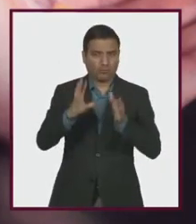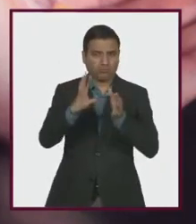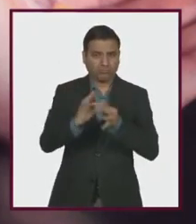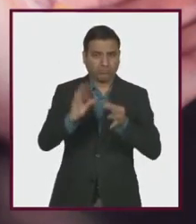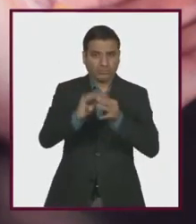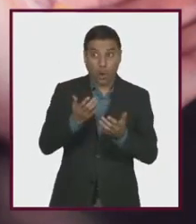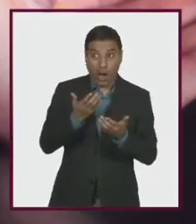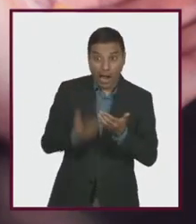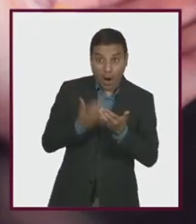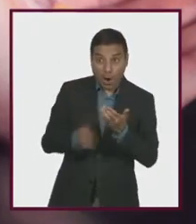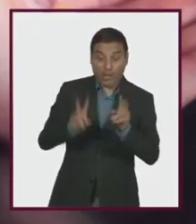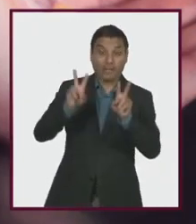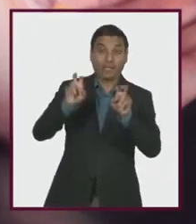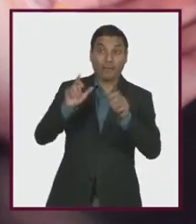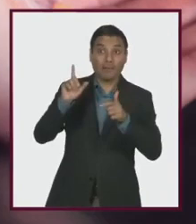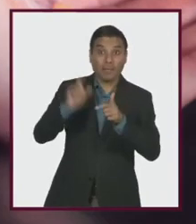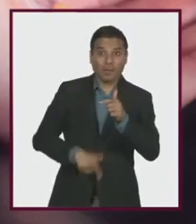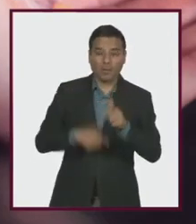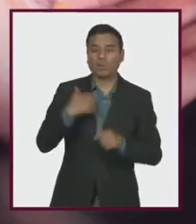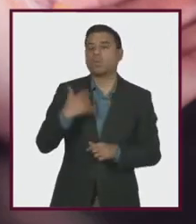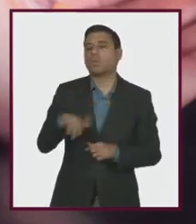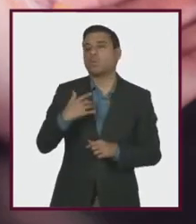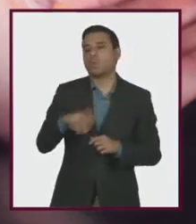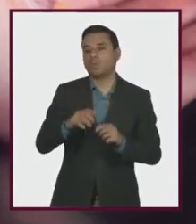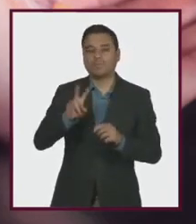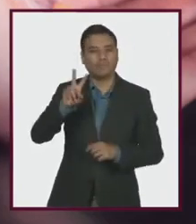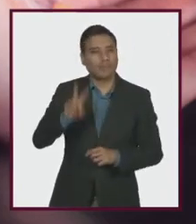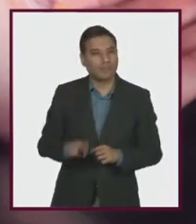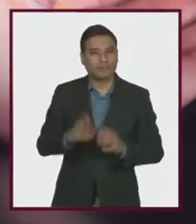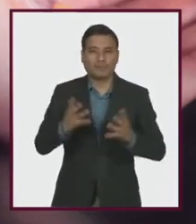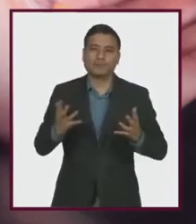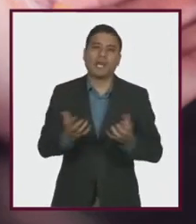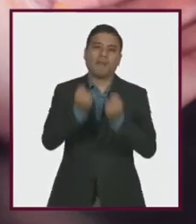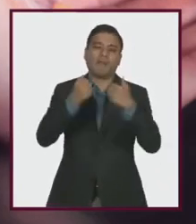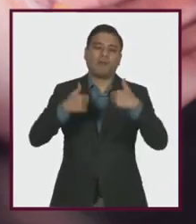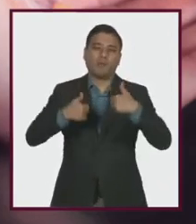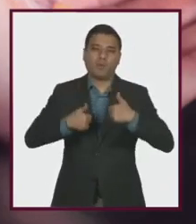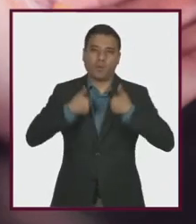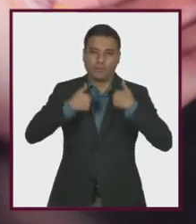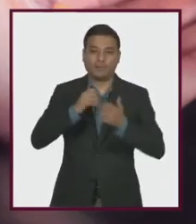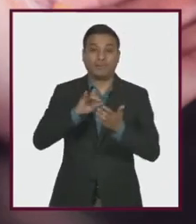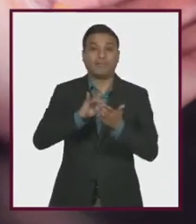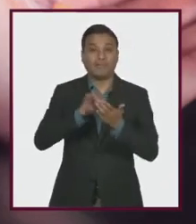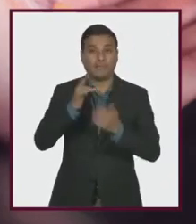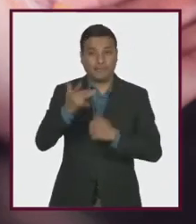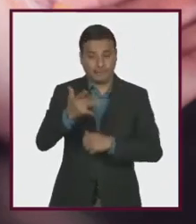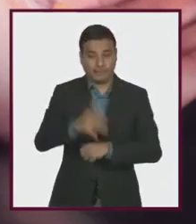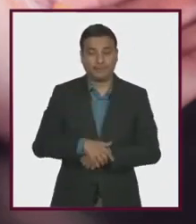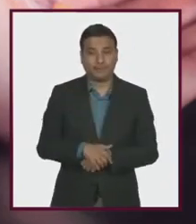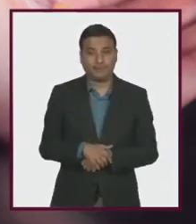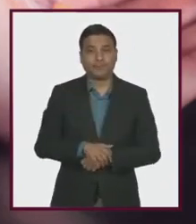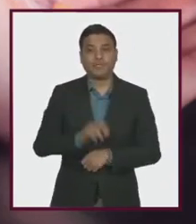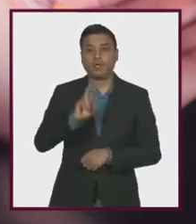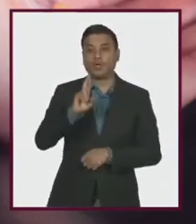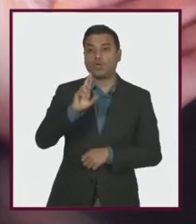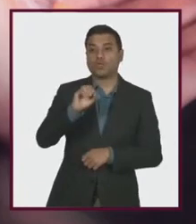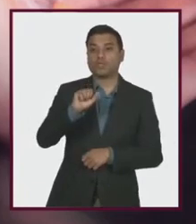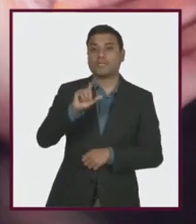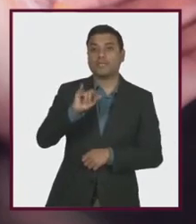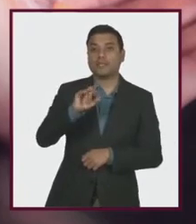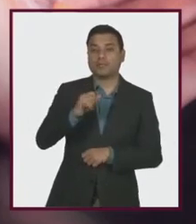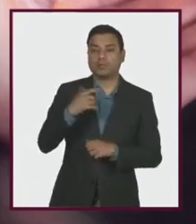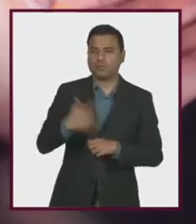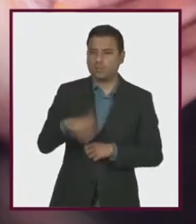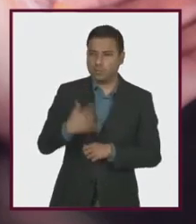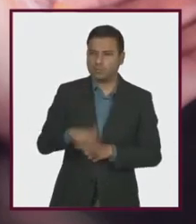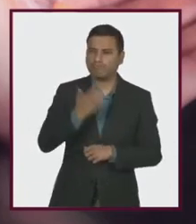de prevención va a ayudar a salvar vidas. Muchas gracias por tu comentario, Mar Sosa. Rosalinda Álvarez, qué bueno que